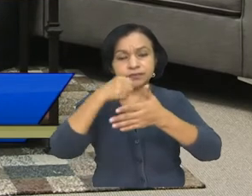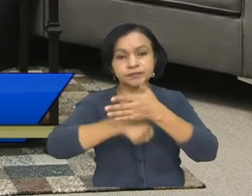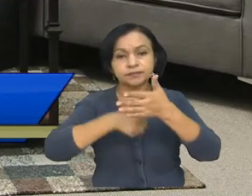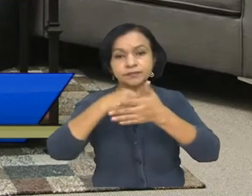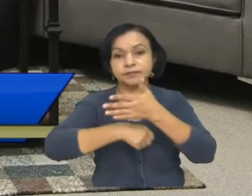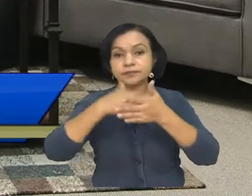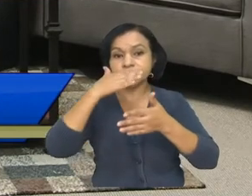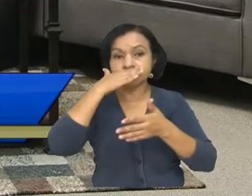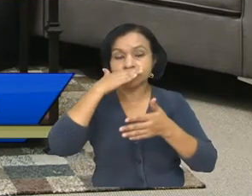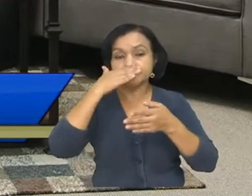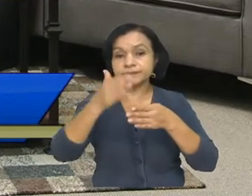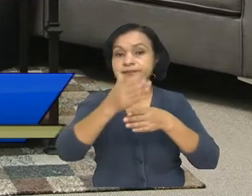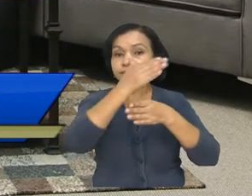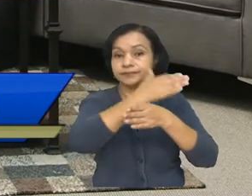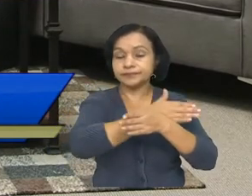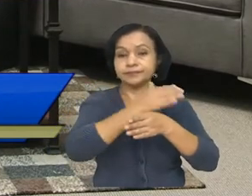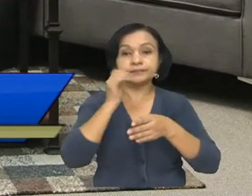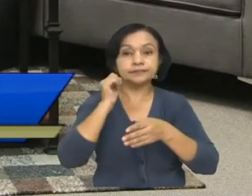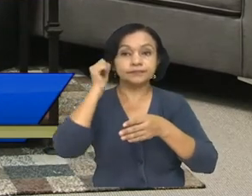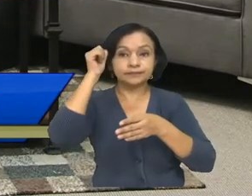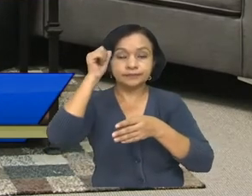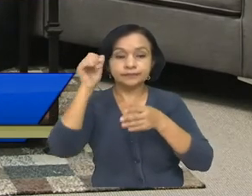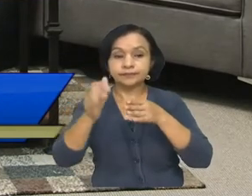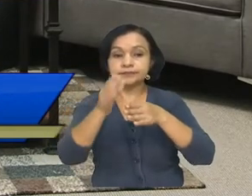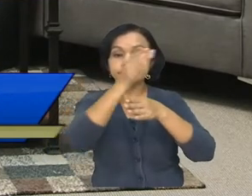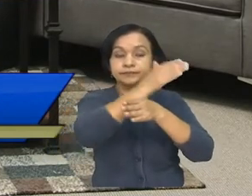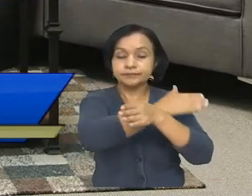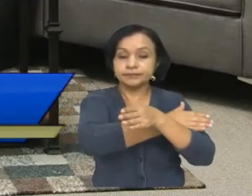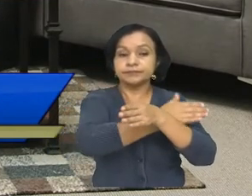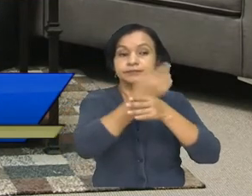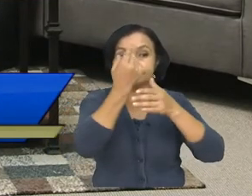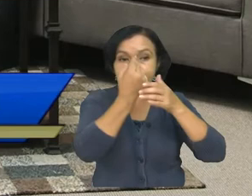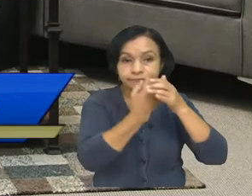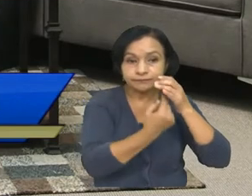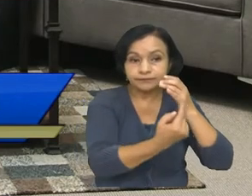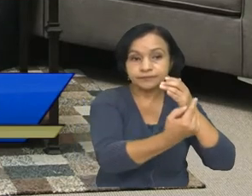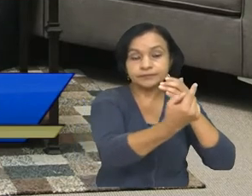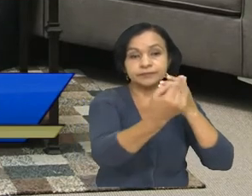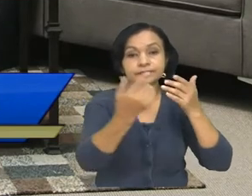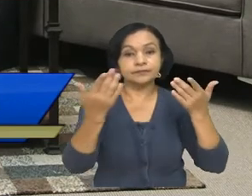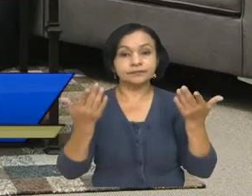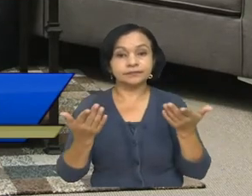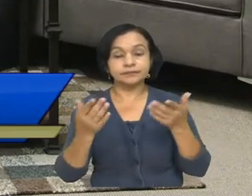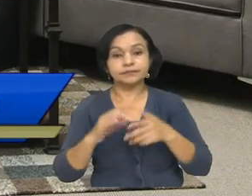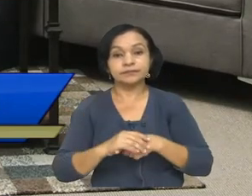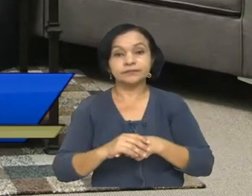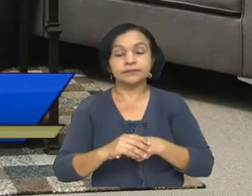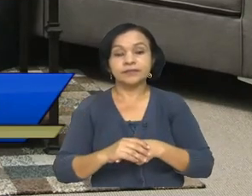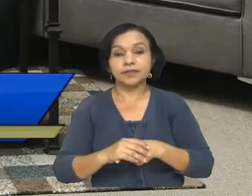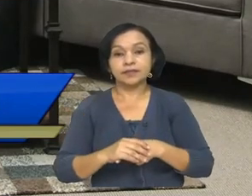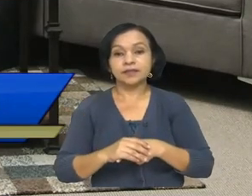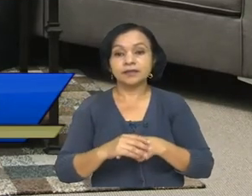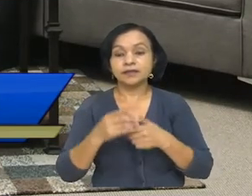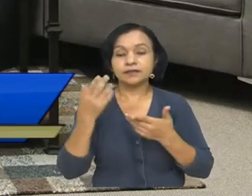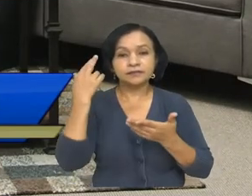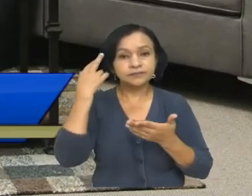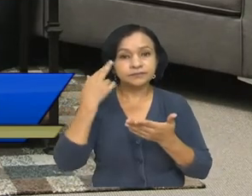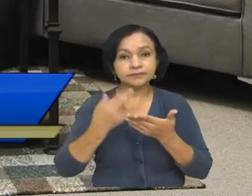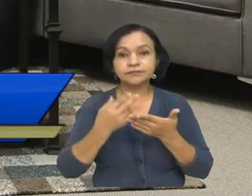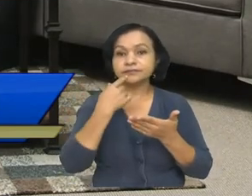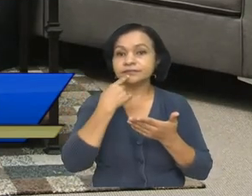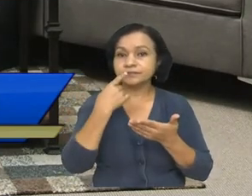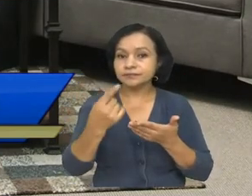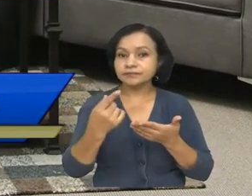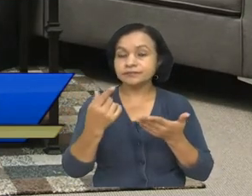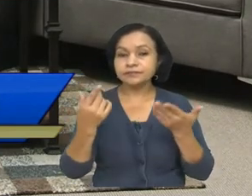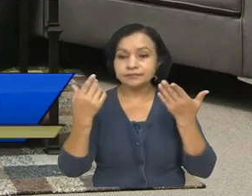todos nuestros, digamos, ellos que eran mayores, se fueron mucho antes a la clandestinidad. Pero bueno, ahí los rumores que es aquí,